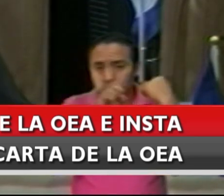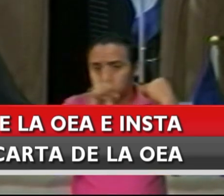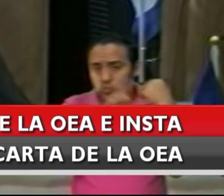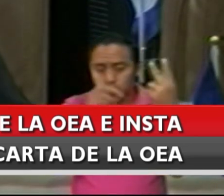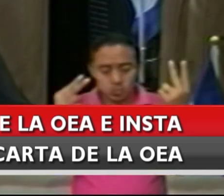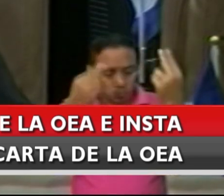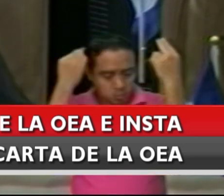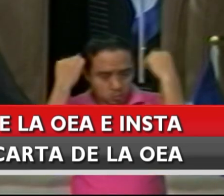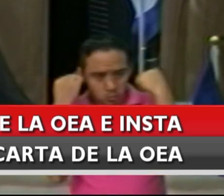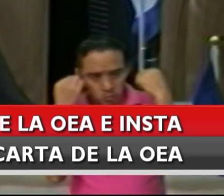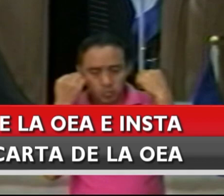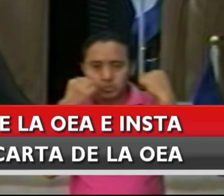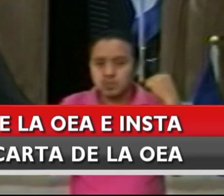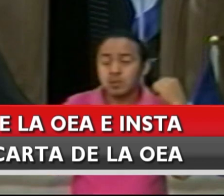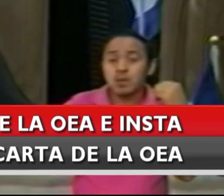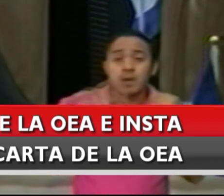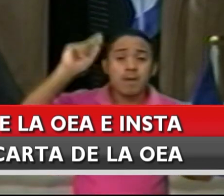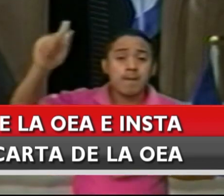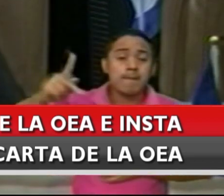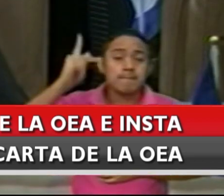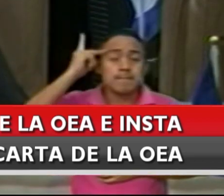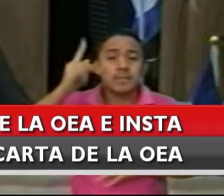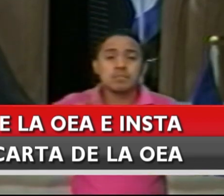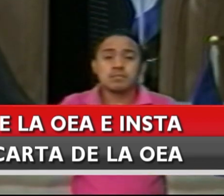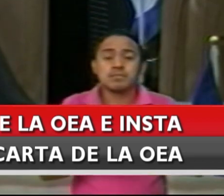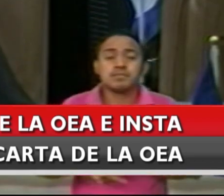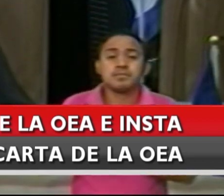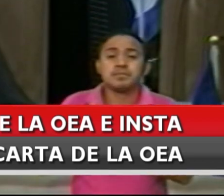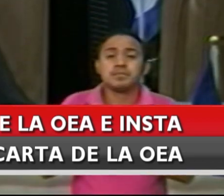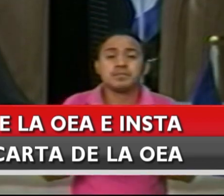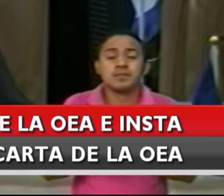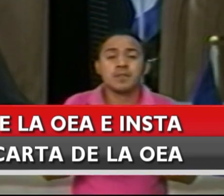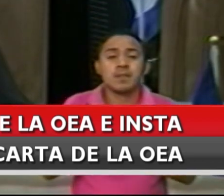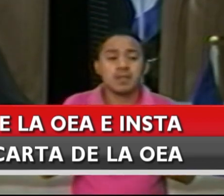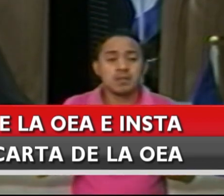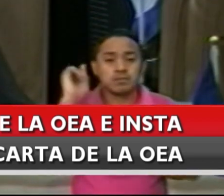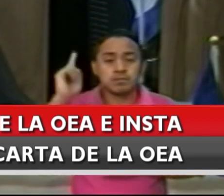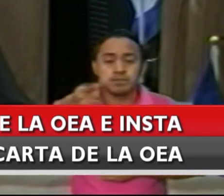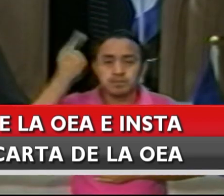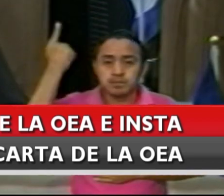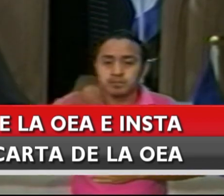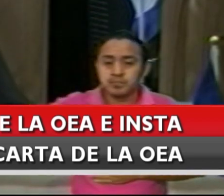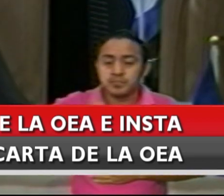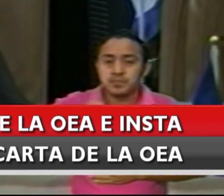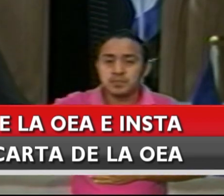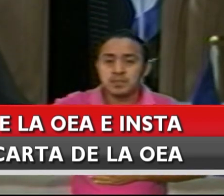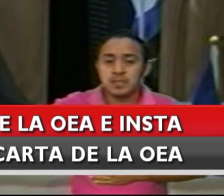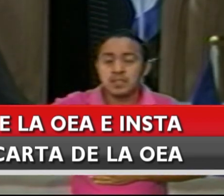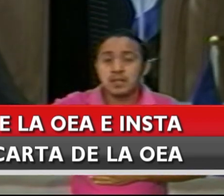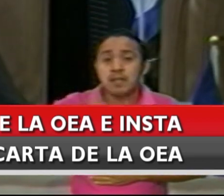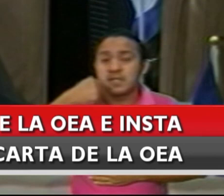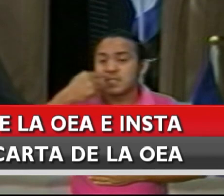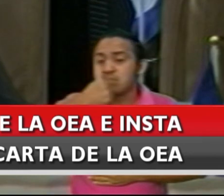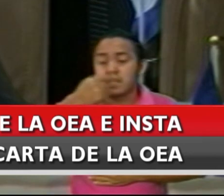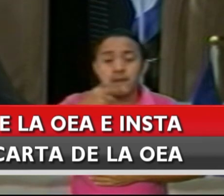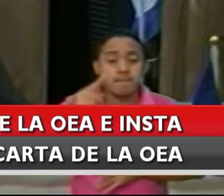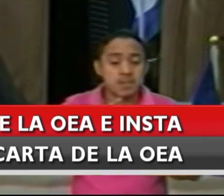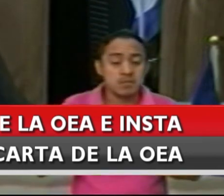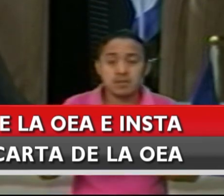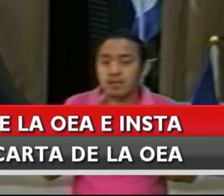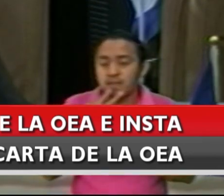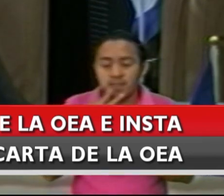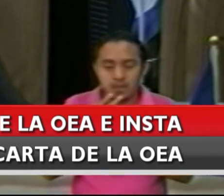que no son sumisos a las políticas de los Estados Unidos, y para castigar a quienes no se